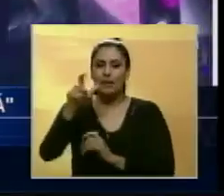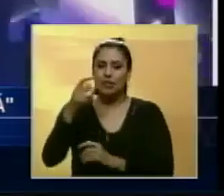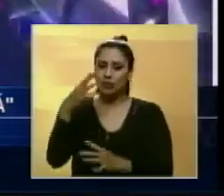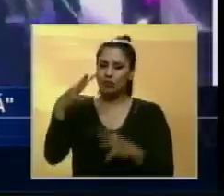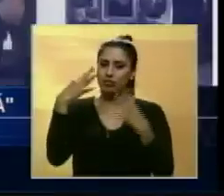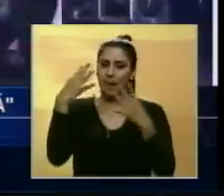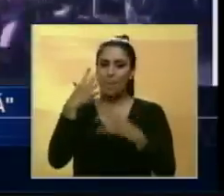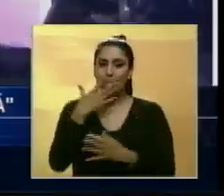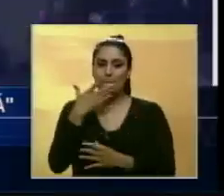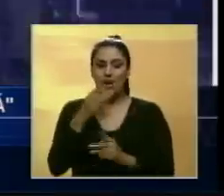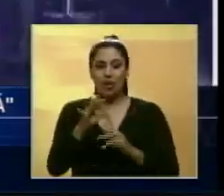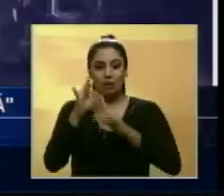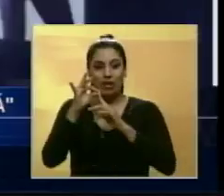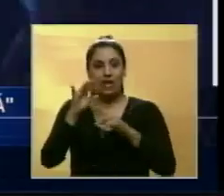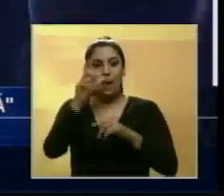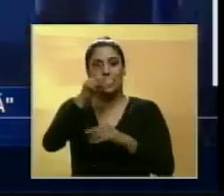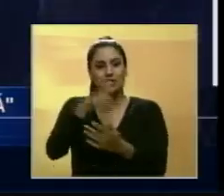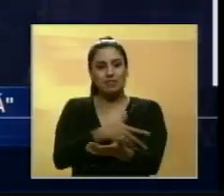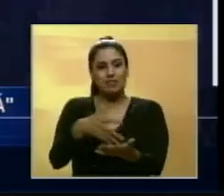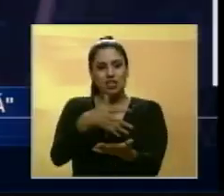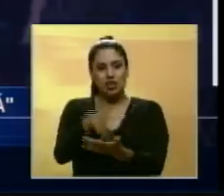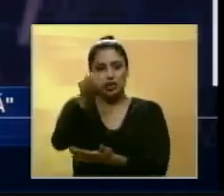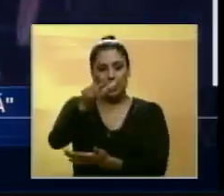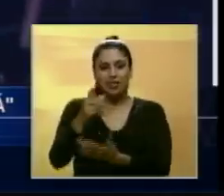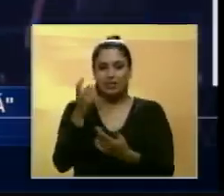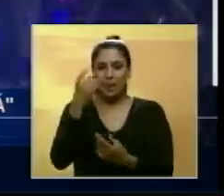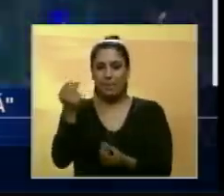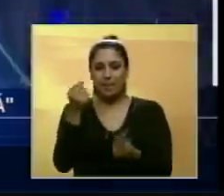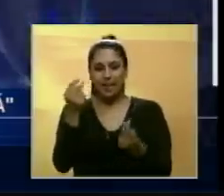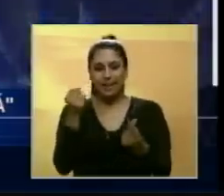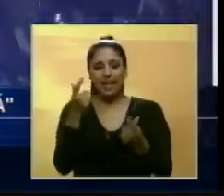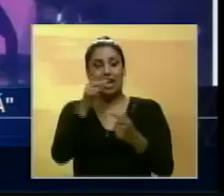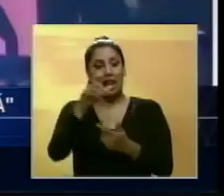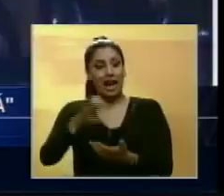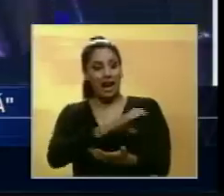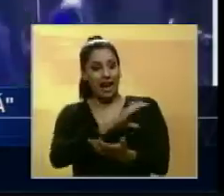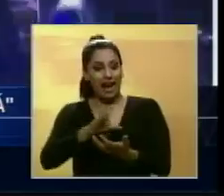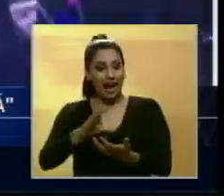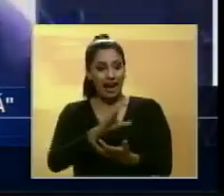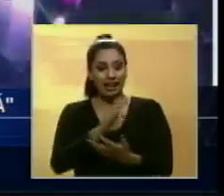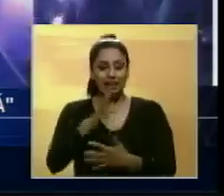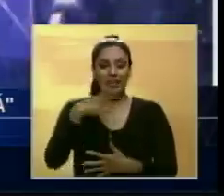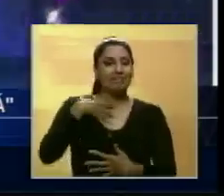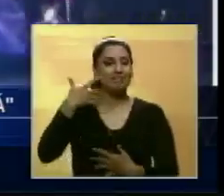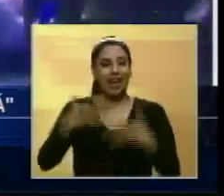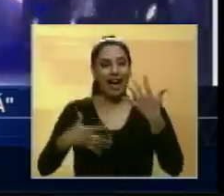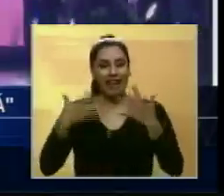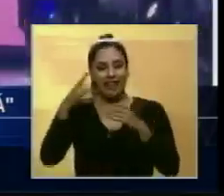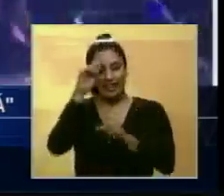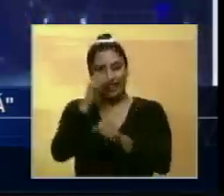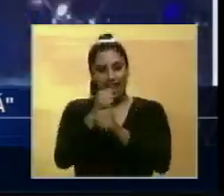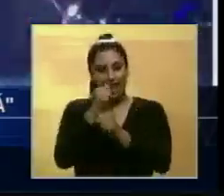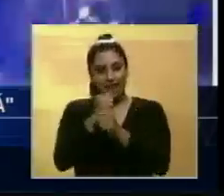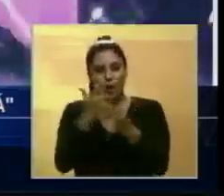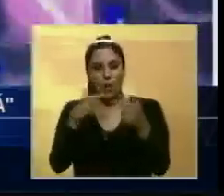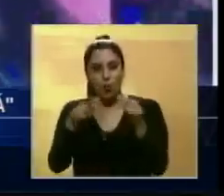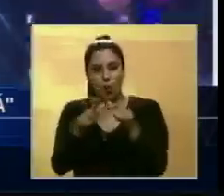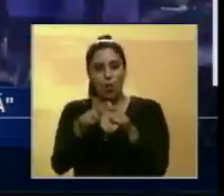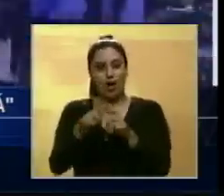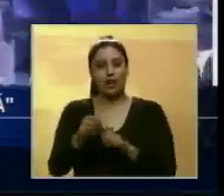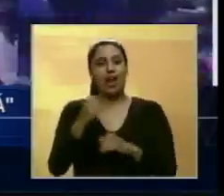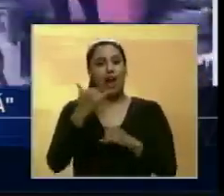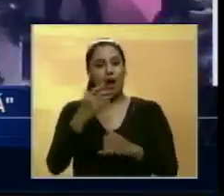ser mejor elegido, millones de personas estuvieron muy pendientes y la cantante se inspiró en las labores domésticas para su